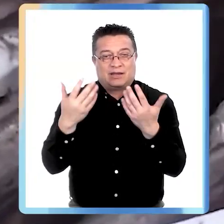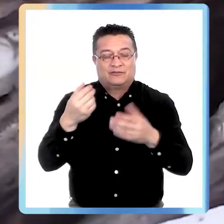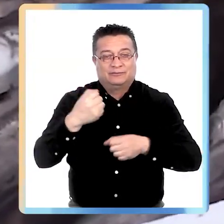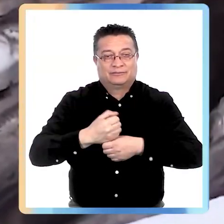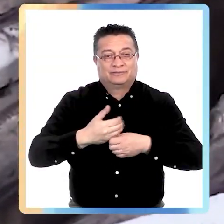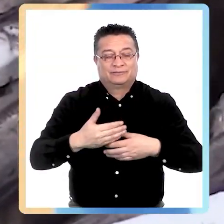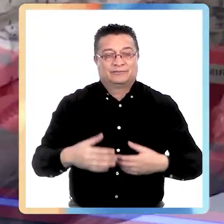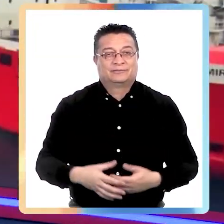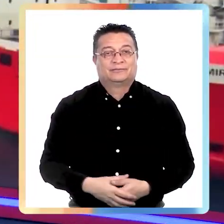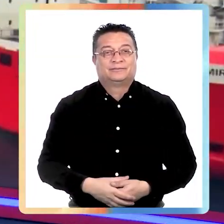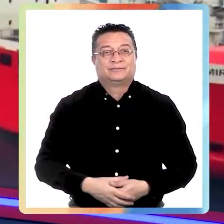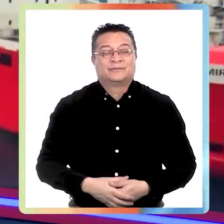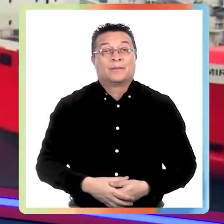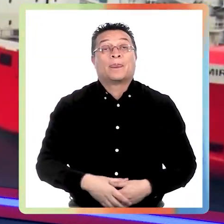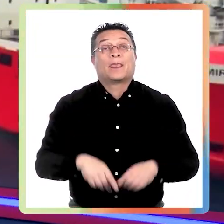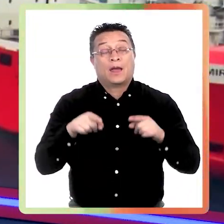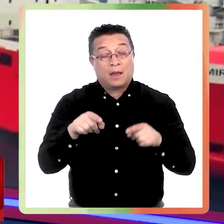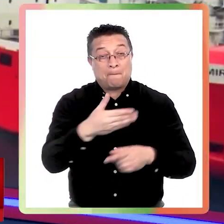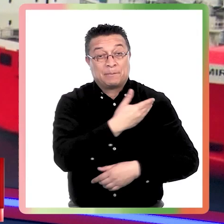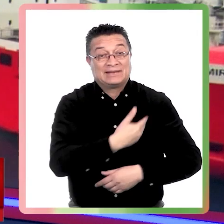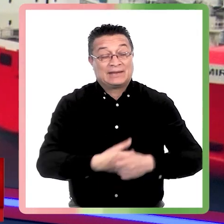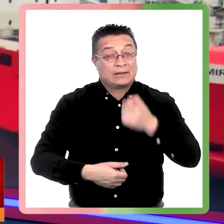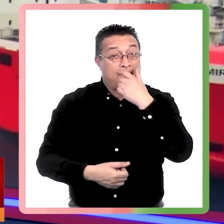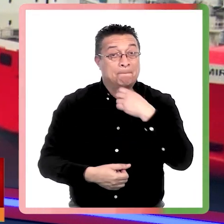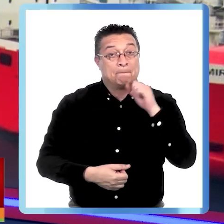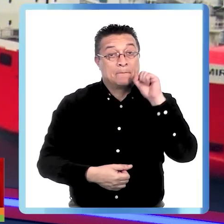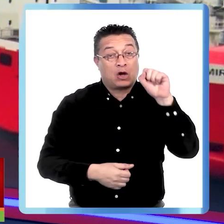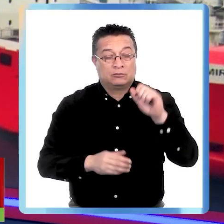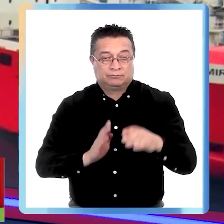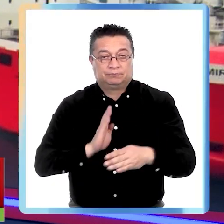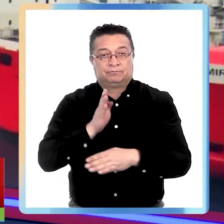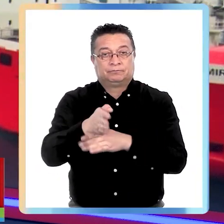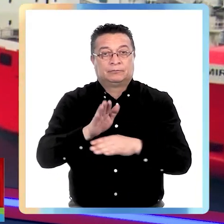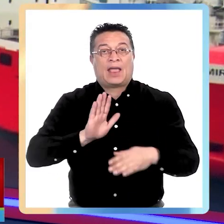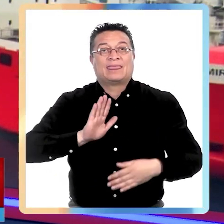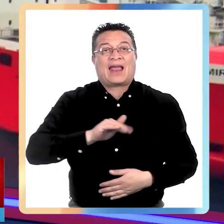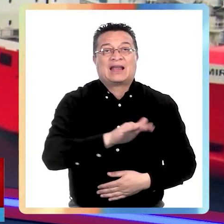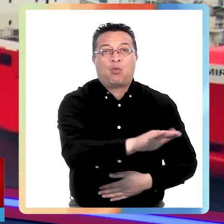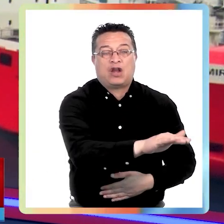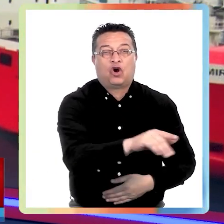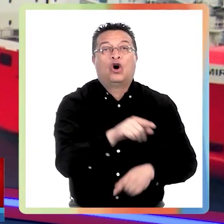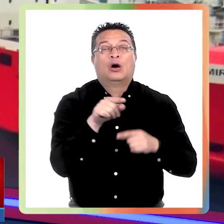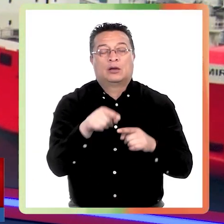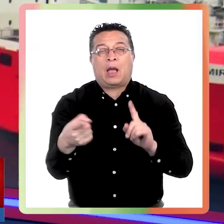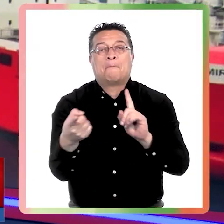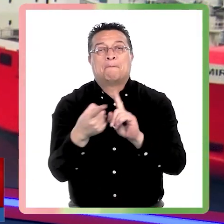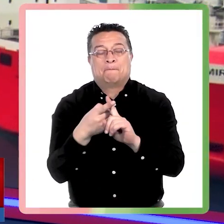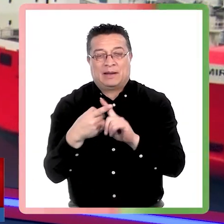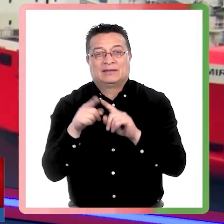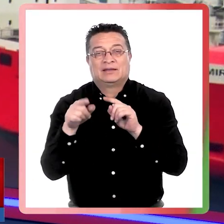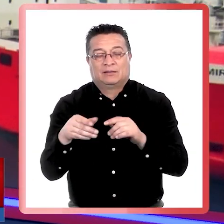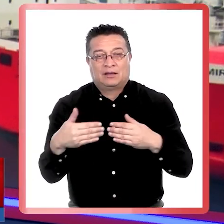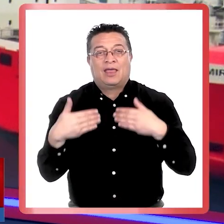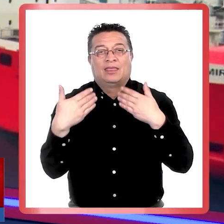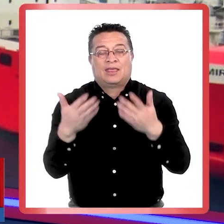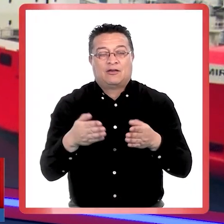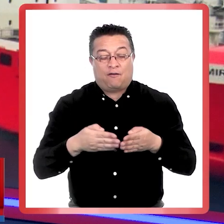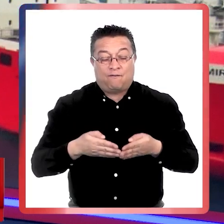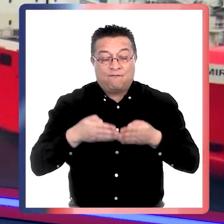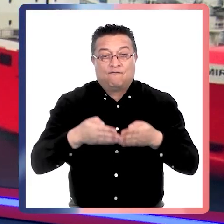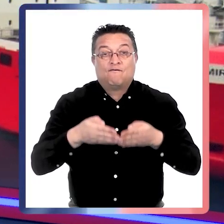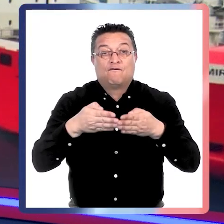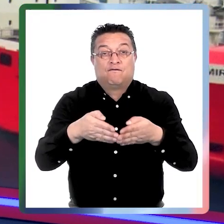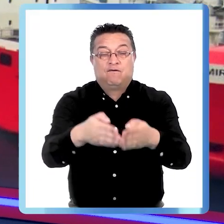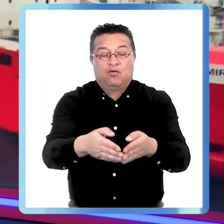artesanales. El presidente de la República, Gabriel Boric, llegó hasta Talcahuano para participar en la ceremonia de entrega del